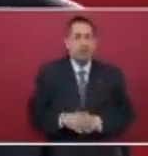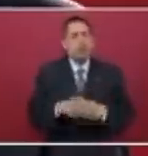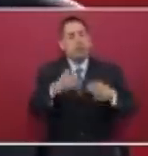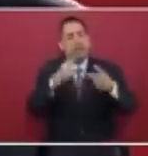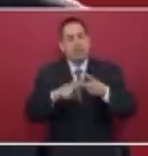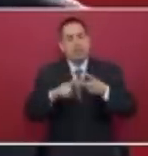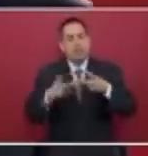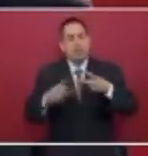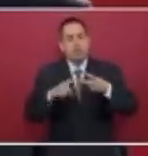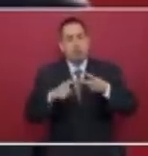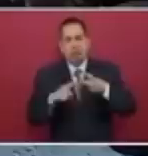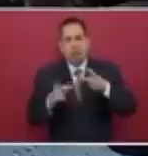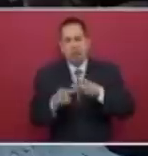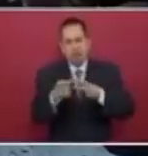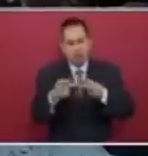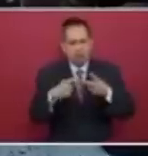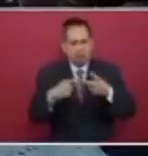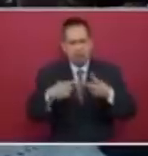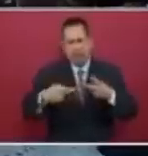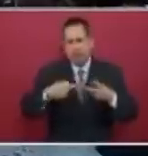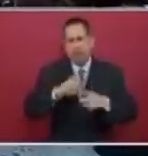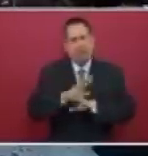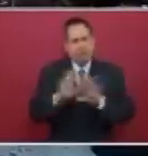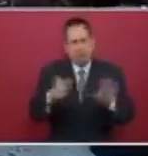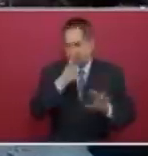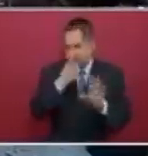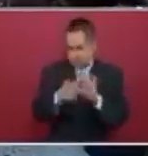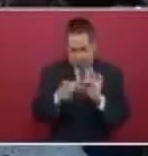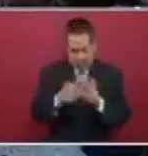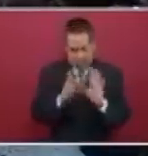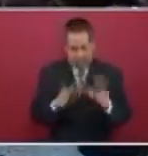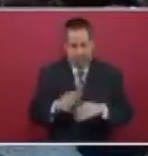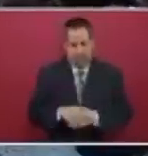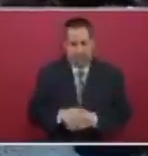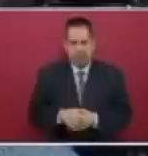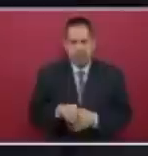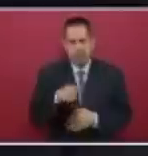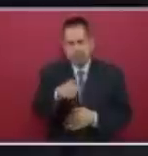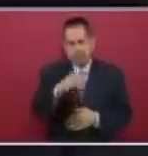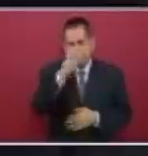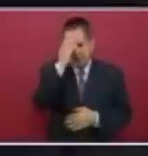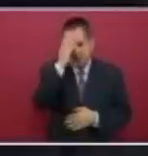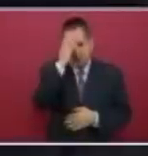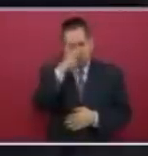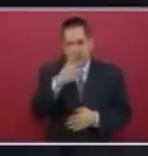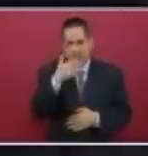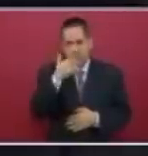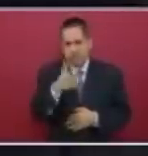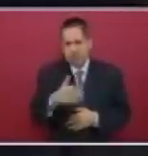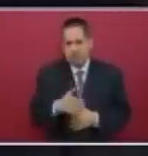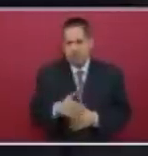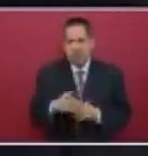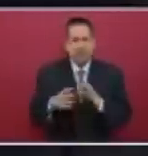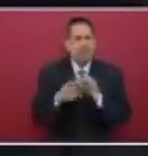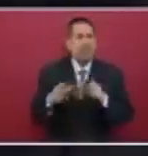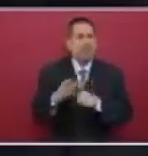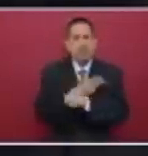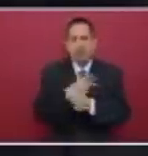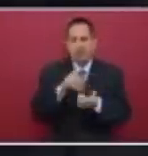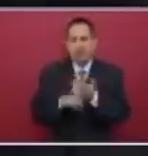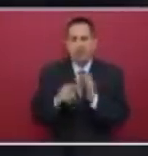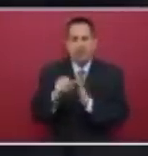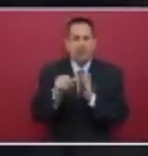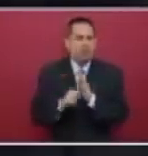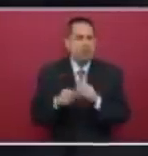pregunta ya lo hemos establecido usted ya conoce muy bien lo que establece el